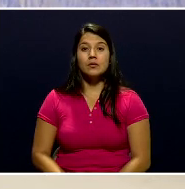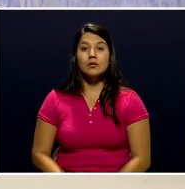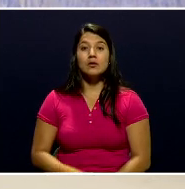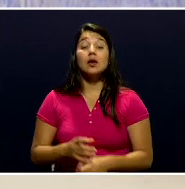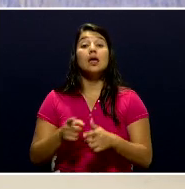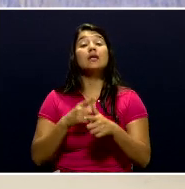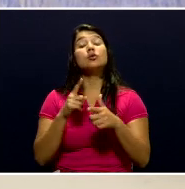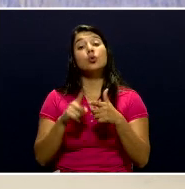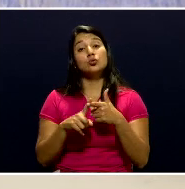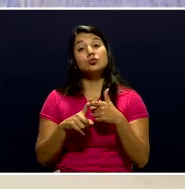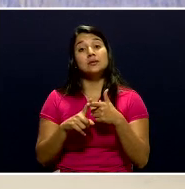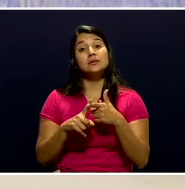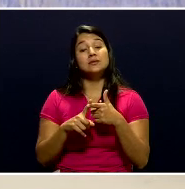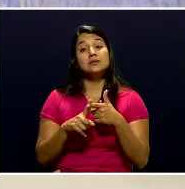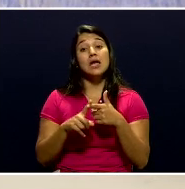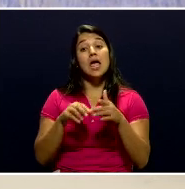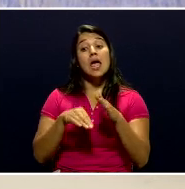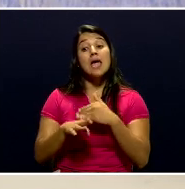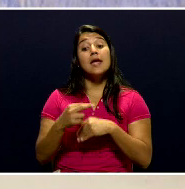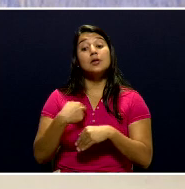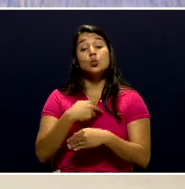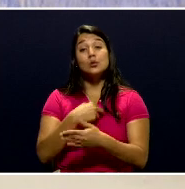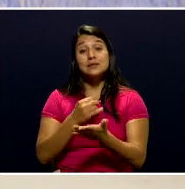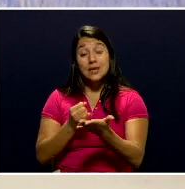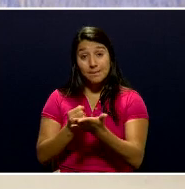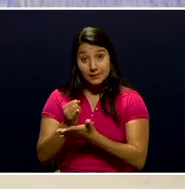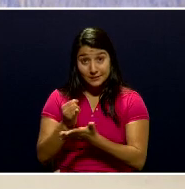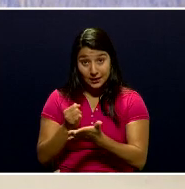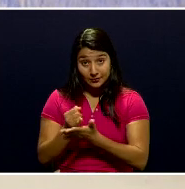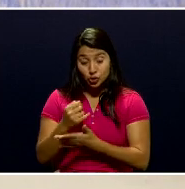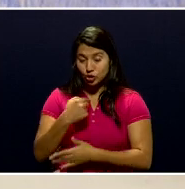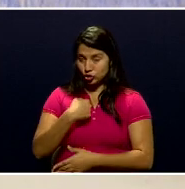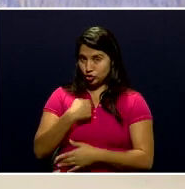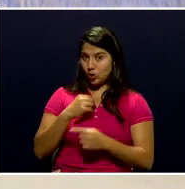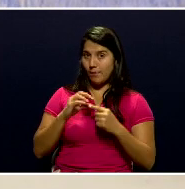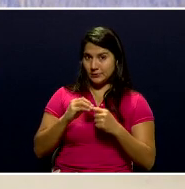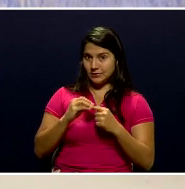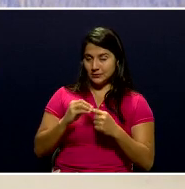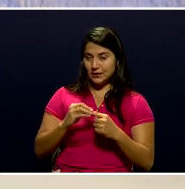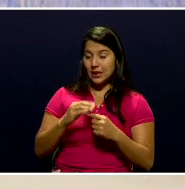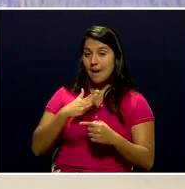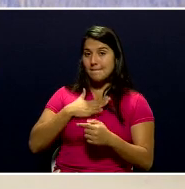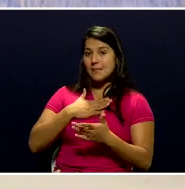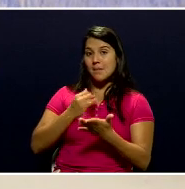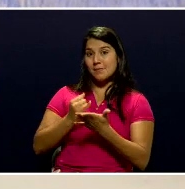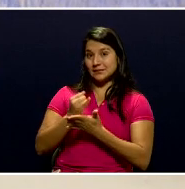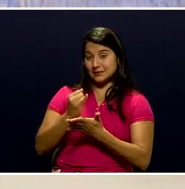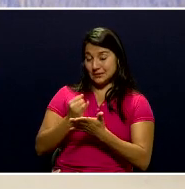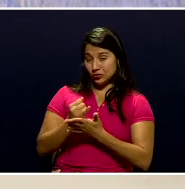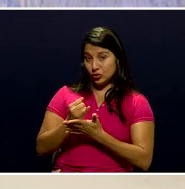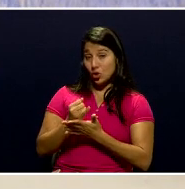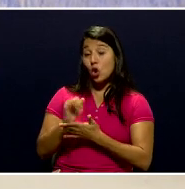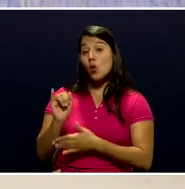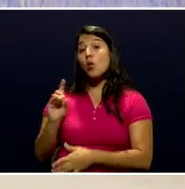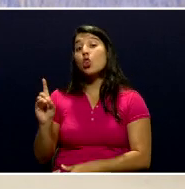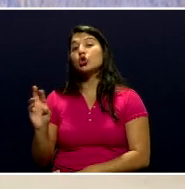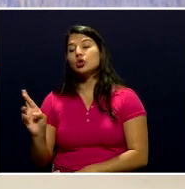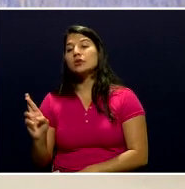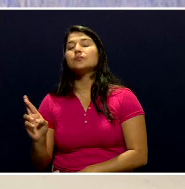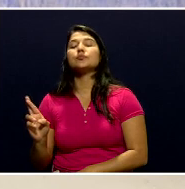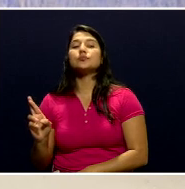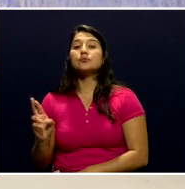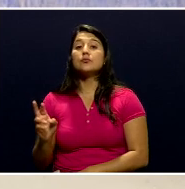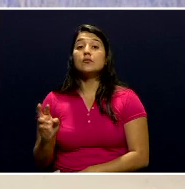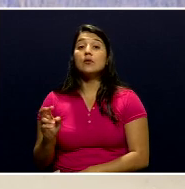Entonces, en las investigaciones que hemos hecho, y bueno, yo principalmente en mi investigación de doctorado, uno de